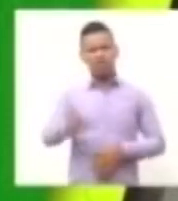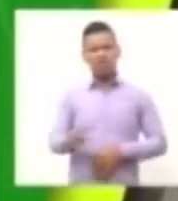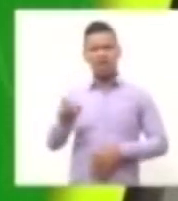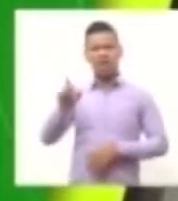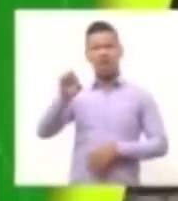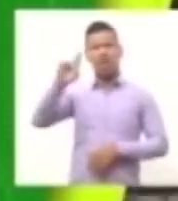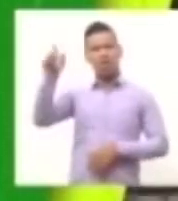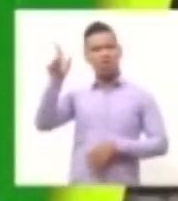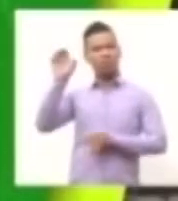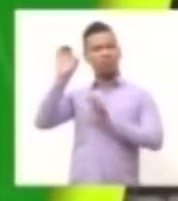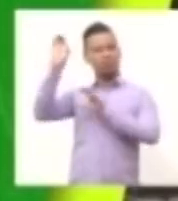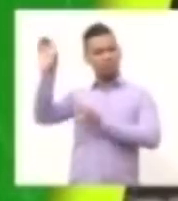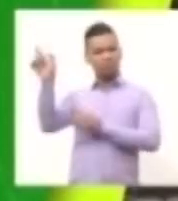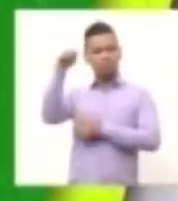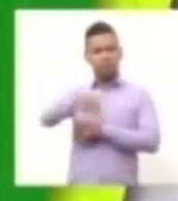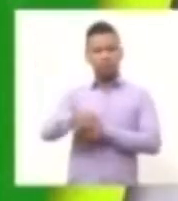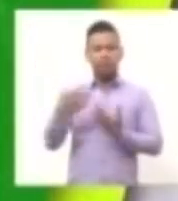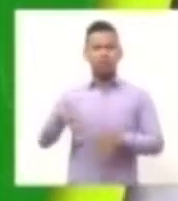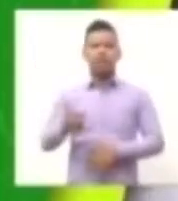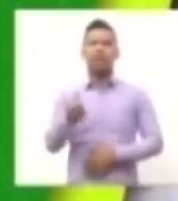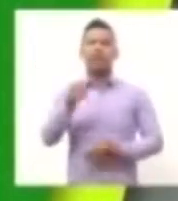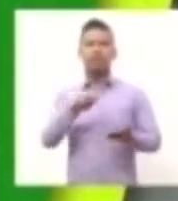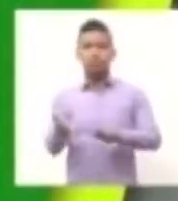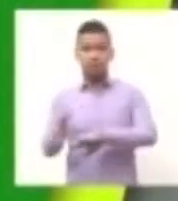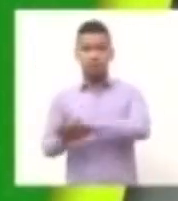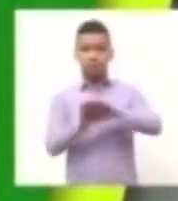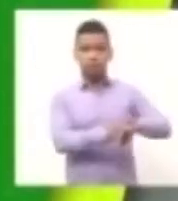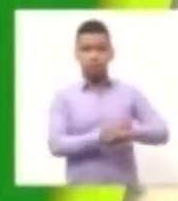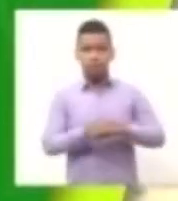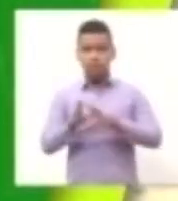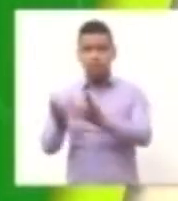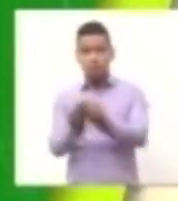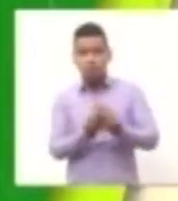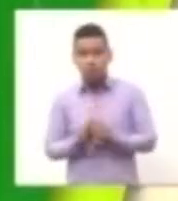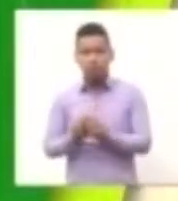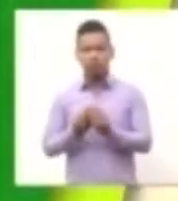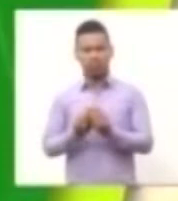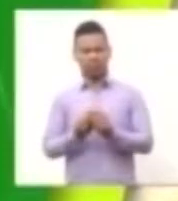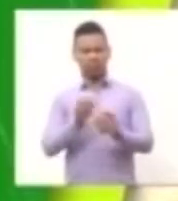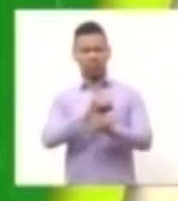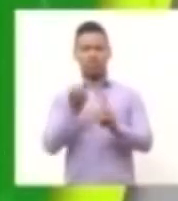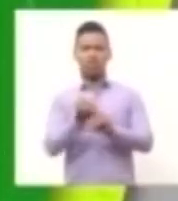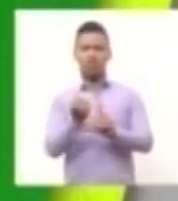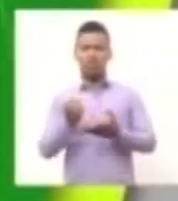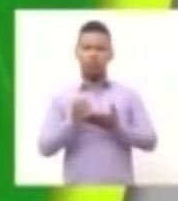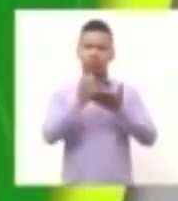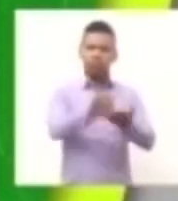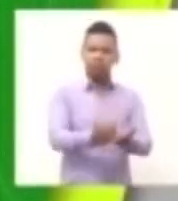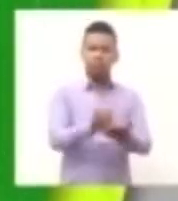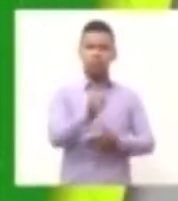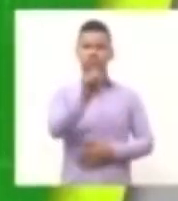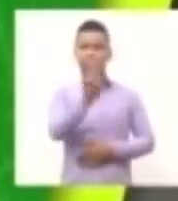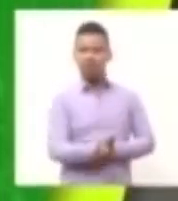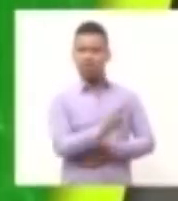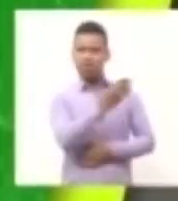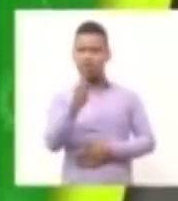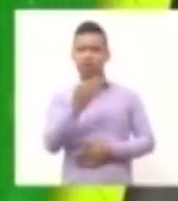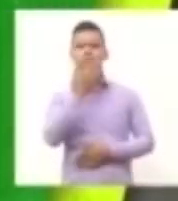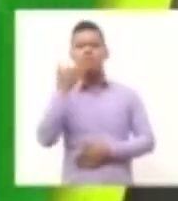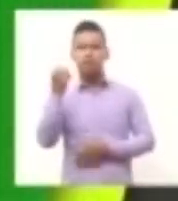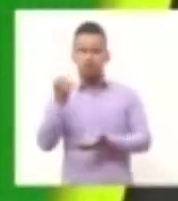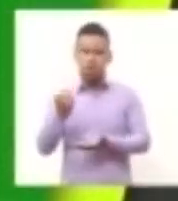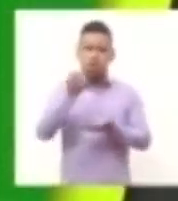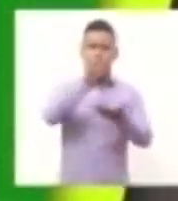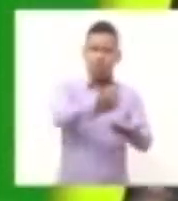Fiscalía en Cartagena. Concejales de Barranquilla consideran que la inversión social en el suroriente y suroccidente de la ciudad es la mejor